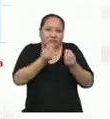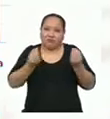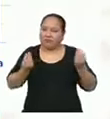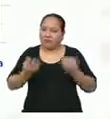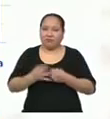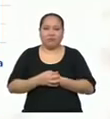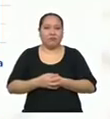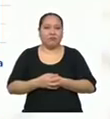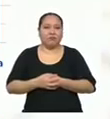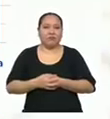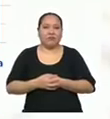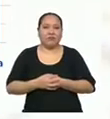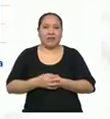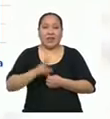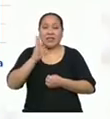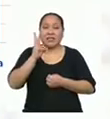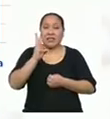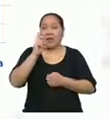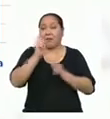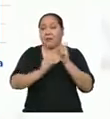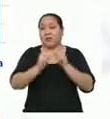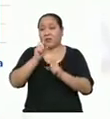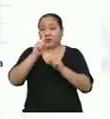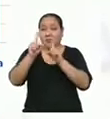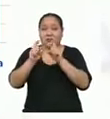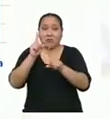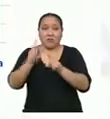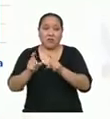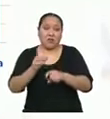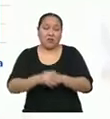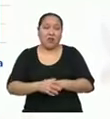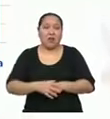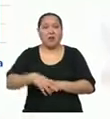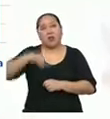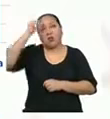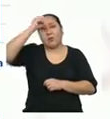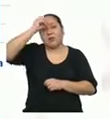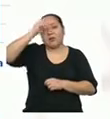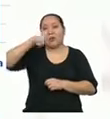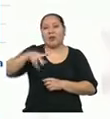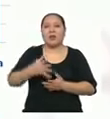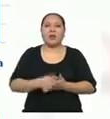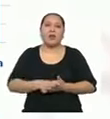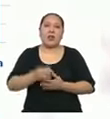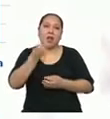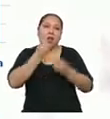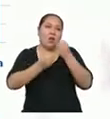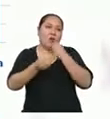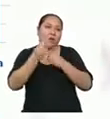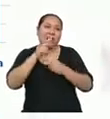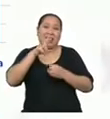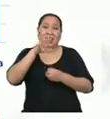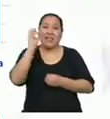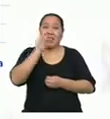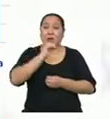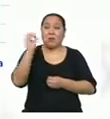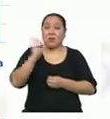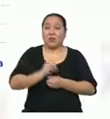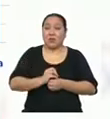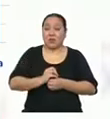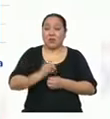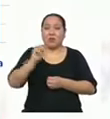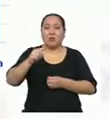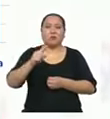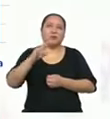¿Y qué más? 6 personas entrevistadas opinan que la gastronomía peruana es variada, que equivale al 30% de